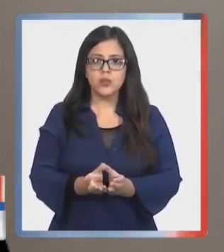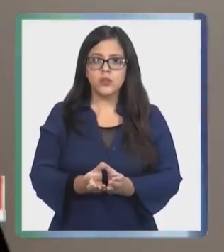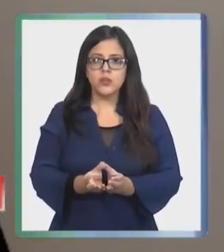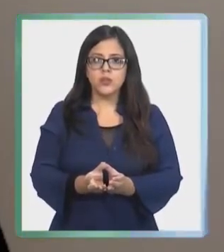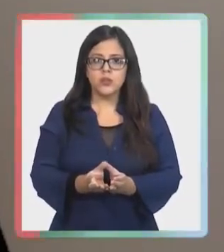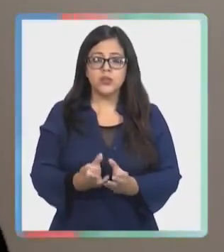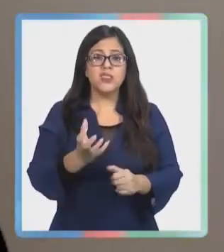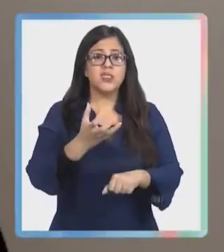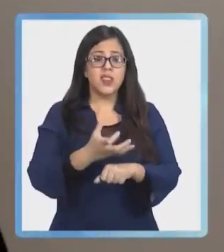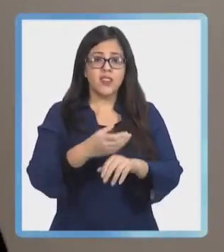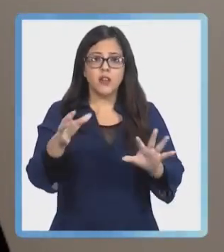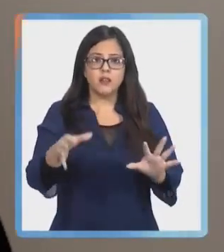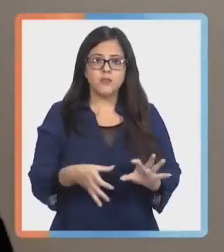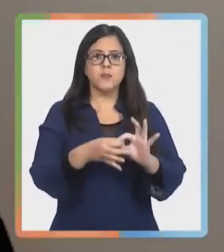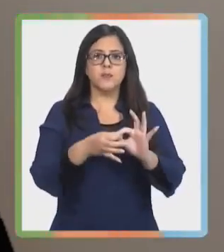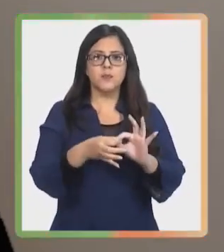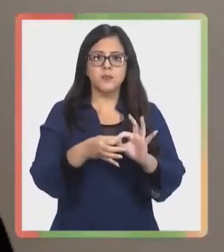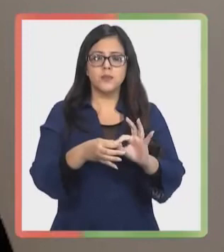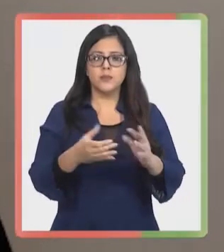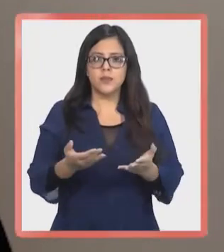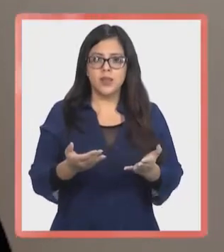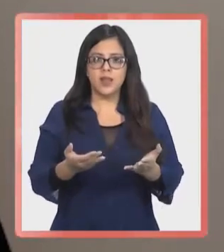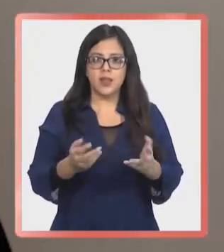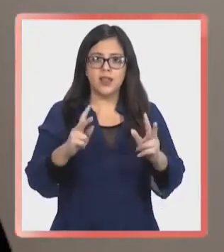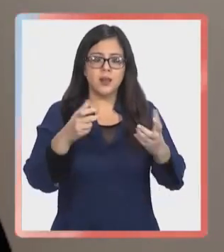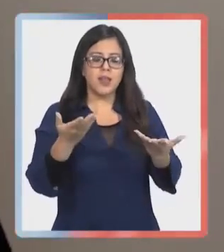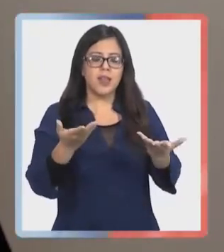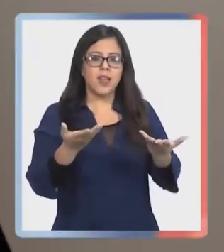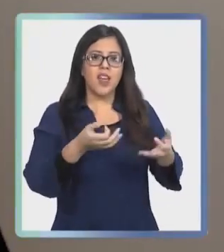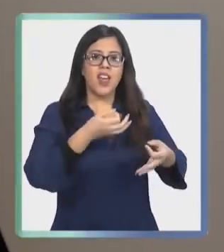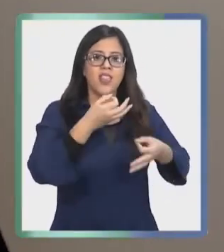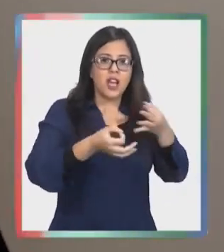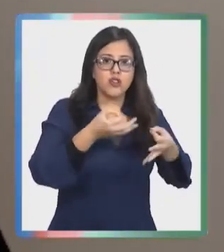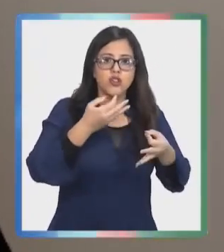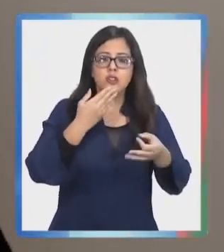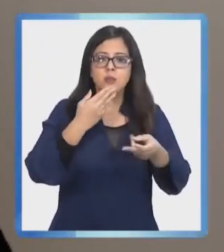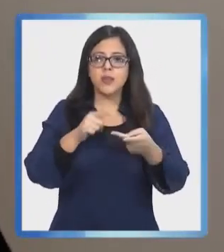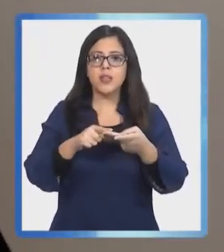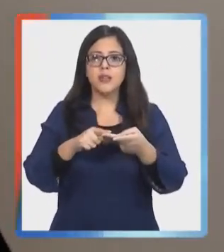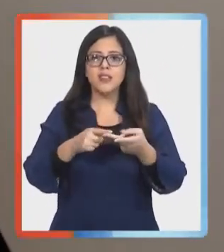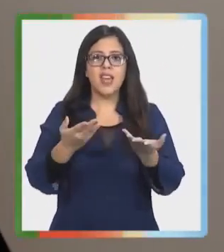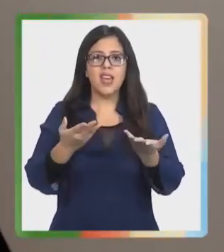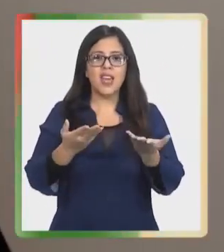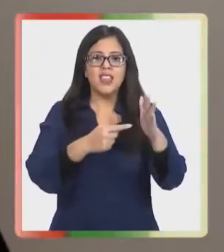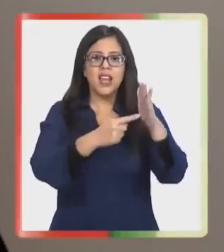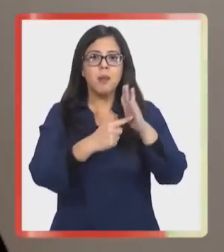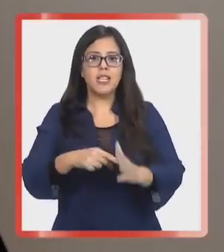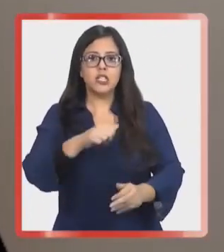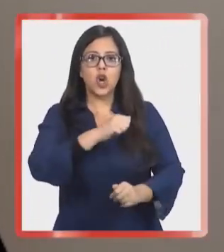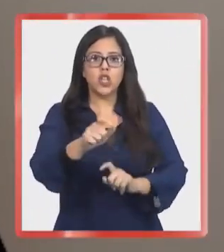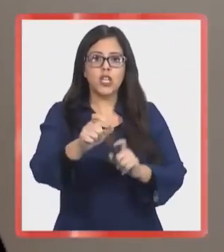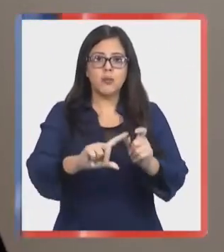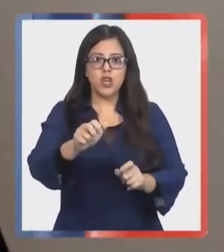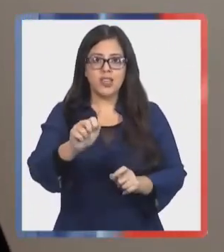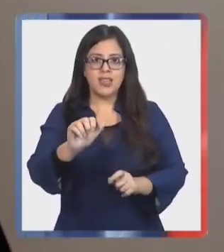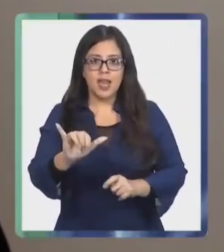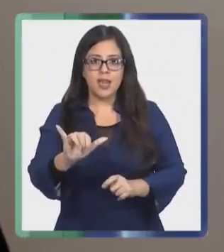había una relación entre declaración y homofobia, ¿no?